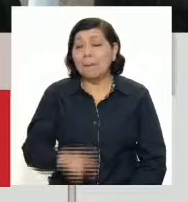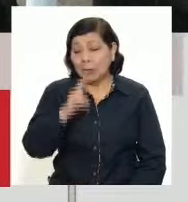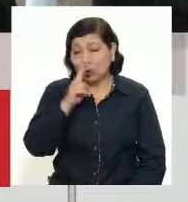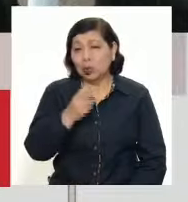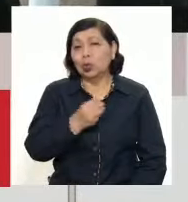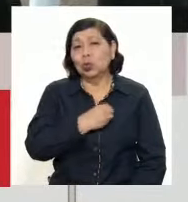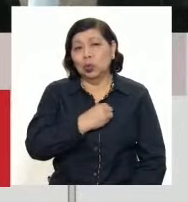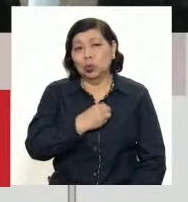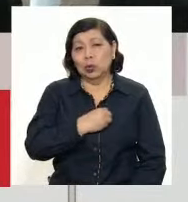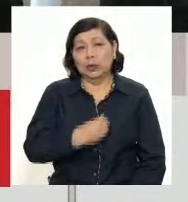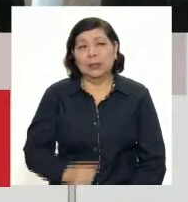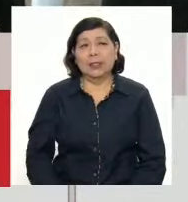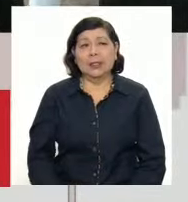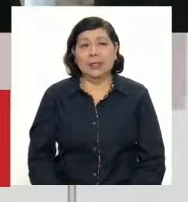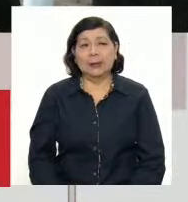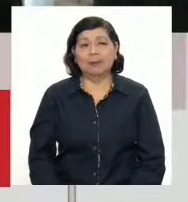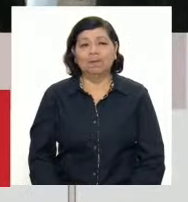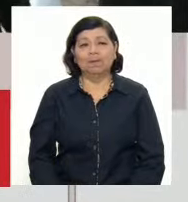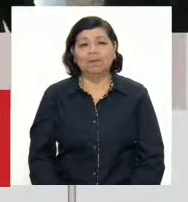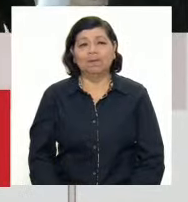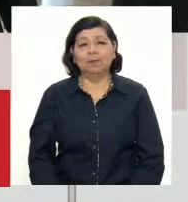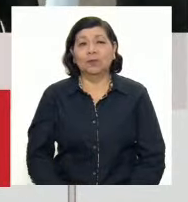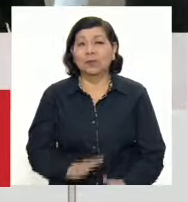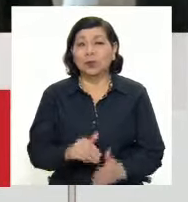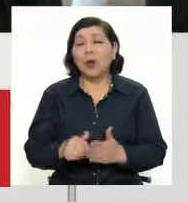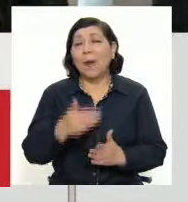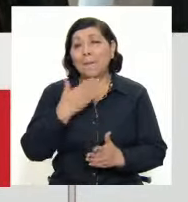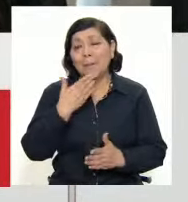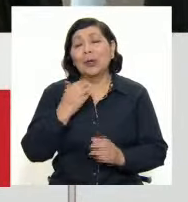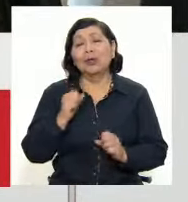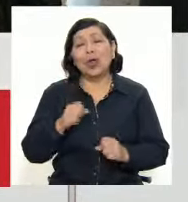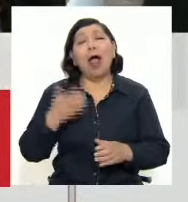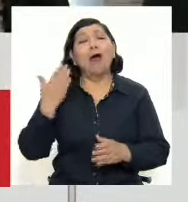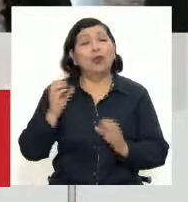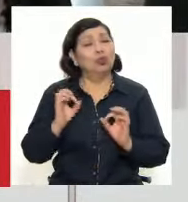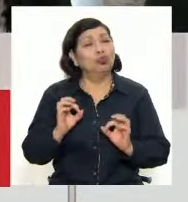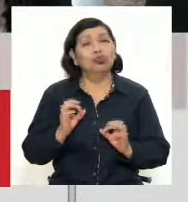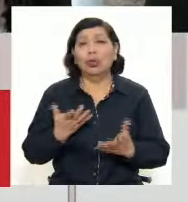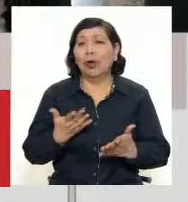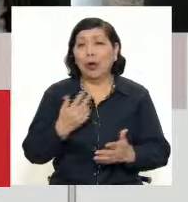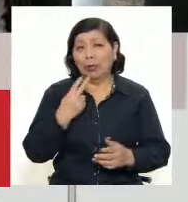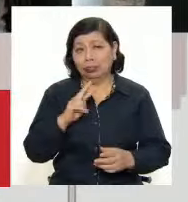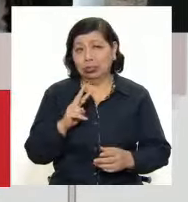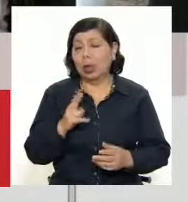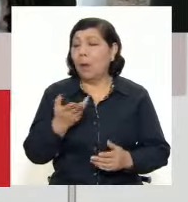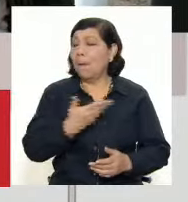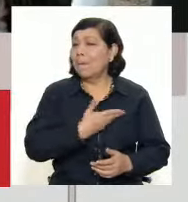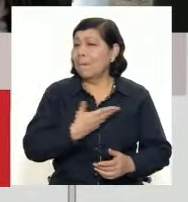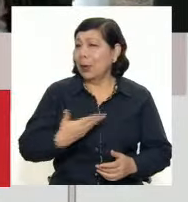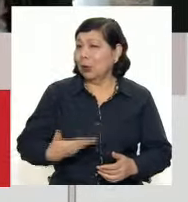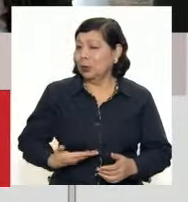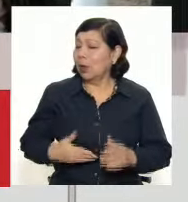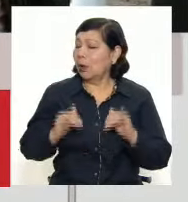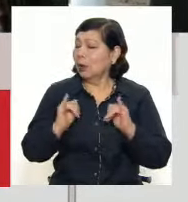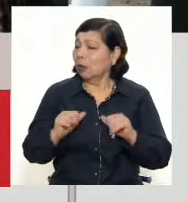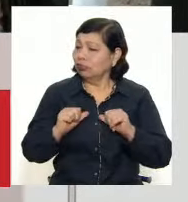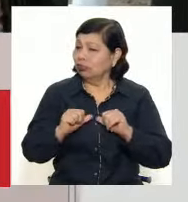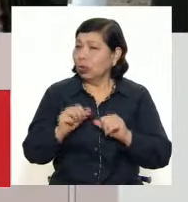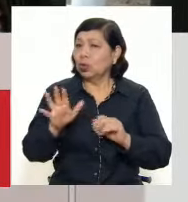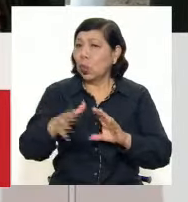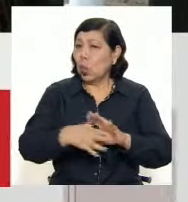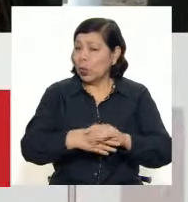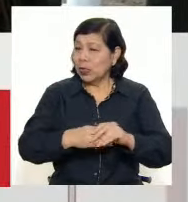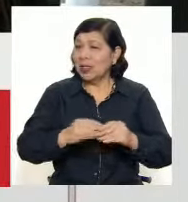Perú, y todo lo mejor que hizo. Queda en la historia, es un presidente que quedará siempre en la